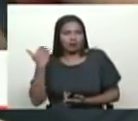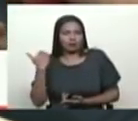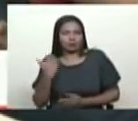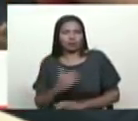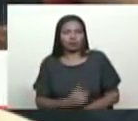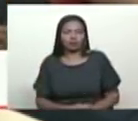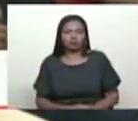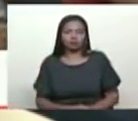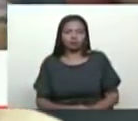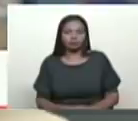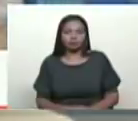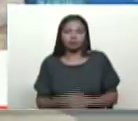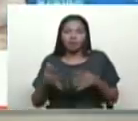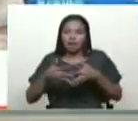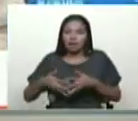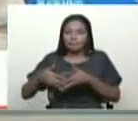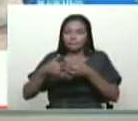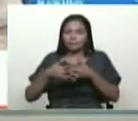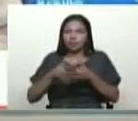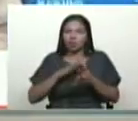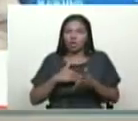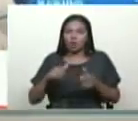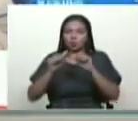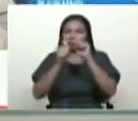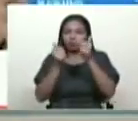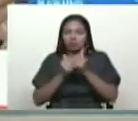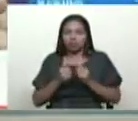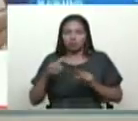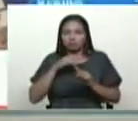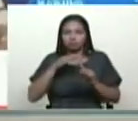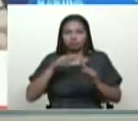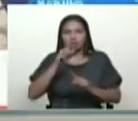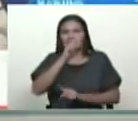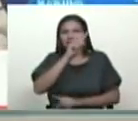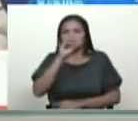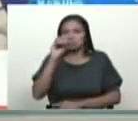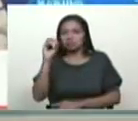El imperio norteamericano tiene un sistema de dominio de 100 años.